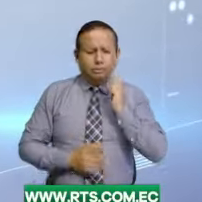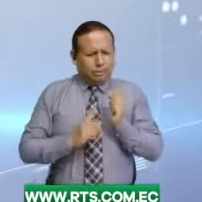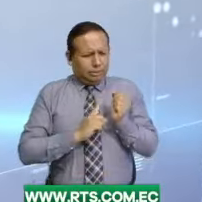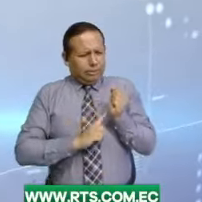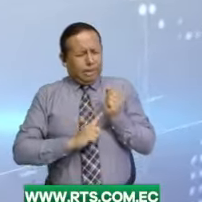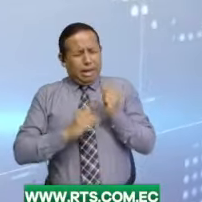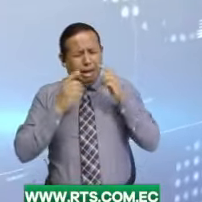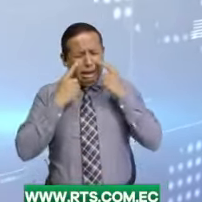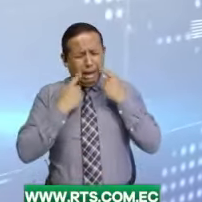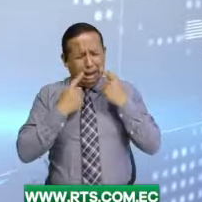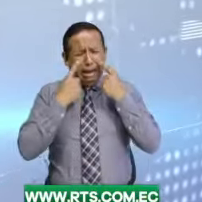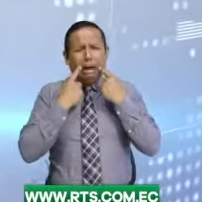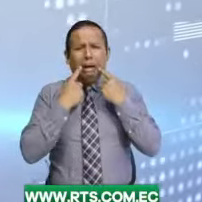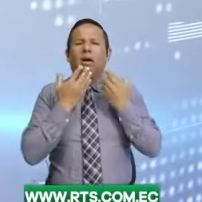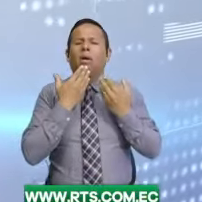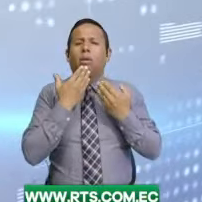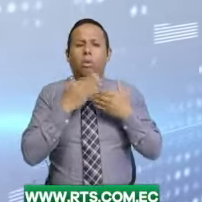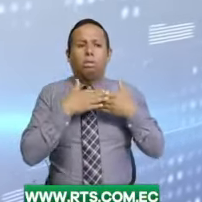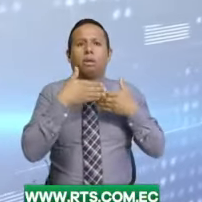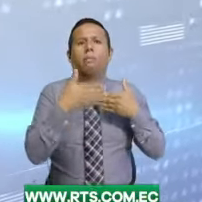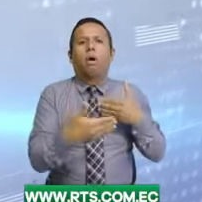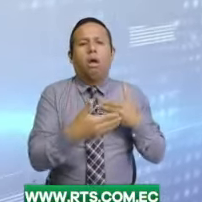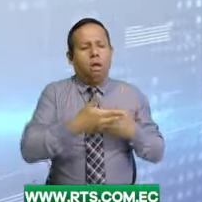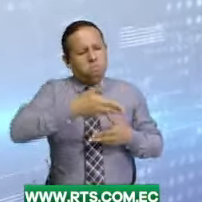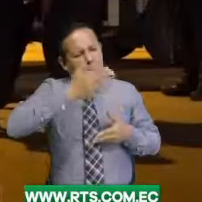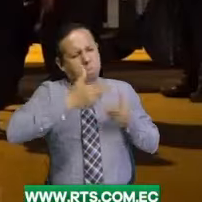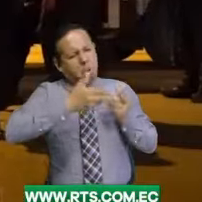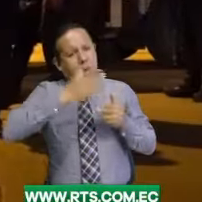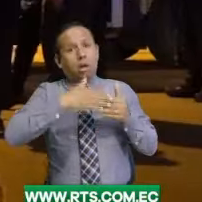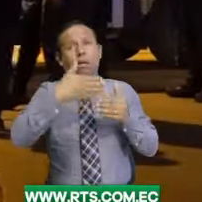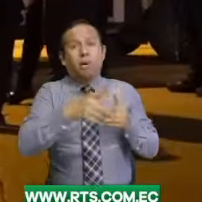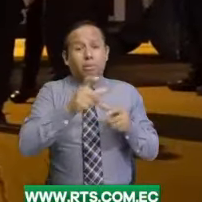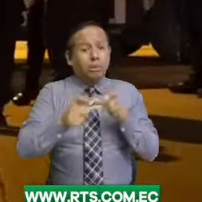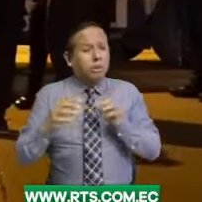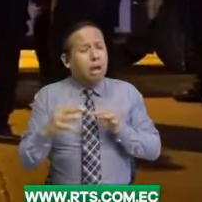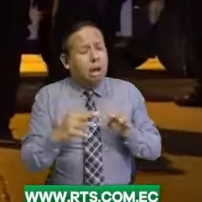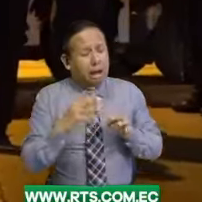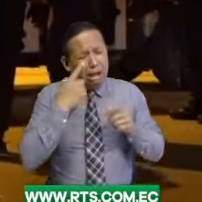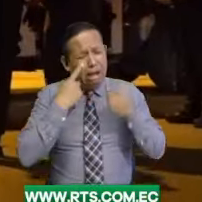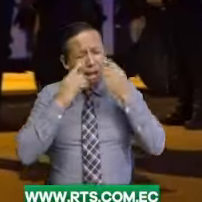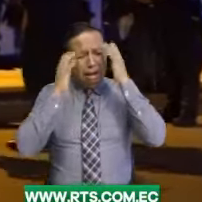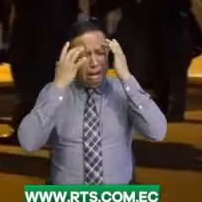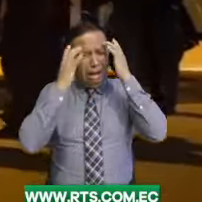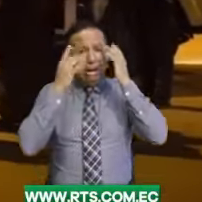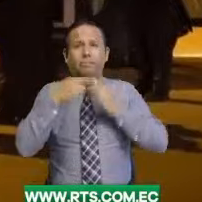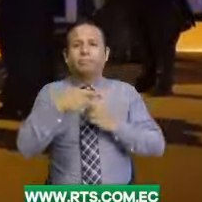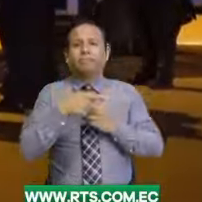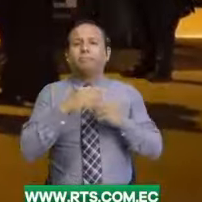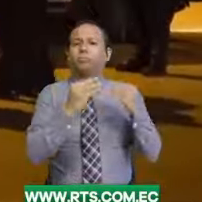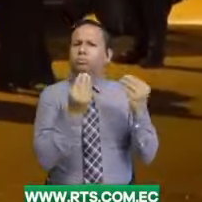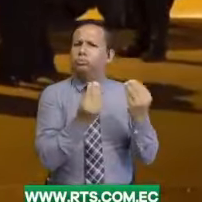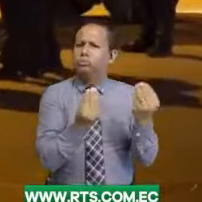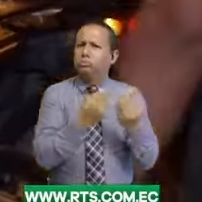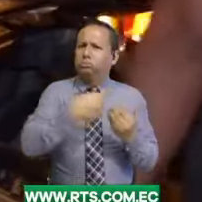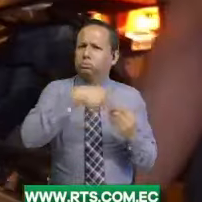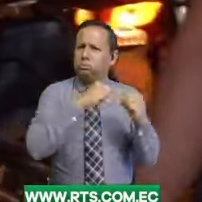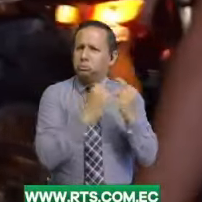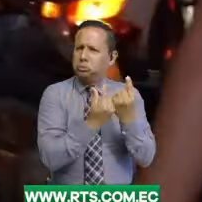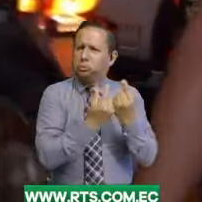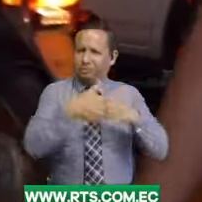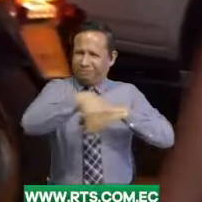Fueron los momentos posteriores a un ataque armado contra un grupo de jóvenes que festejaban en la vía pública